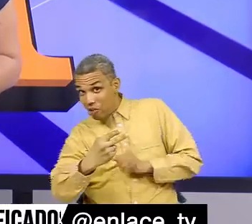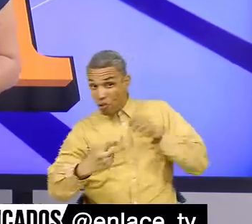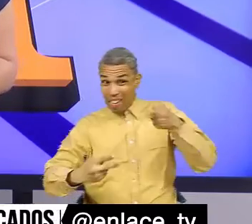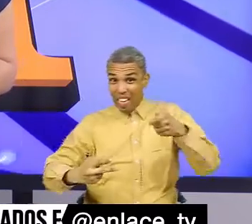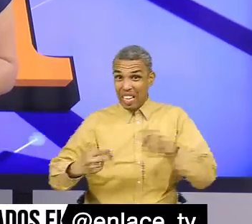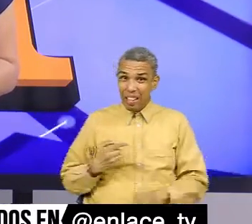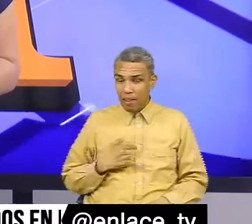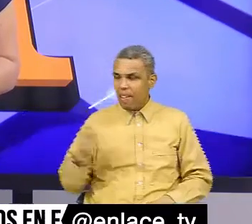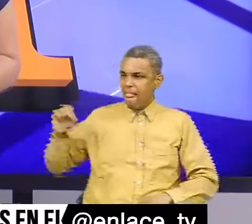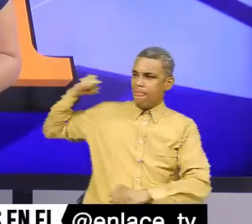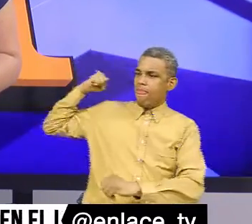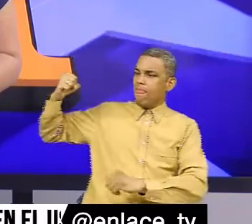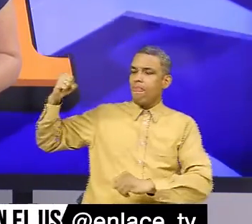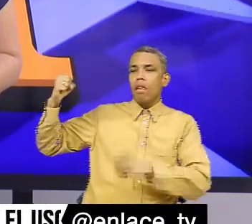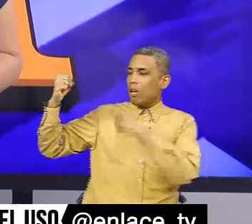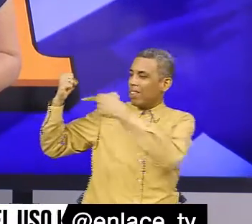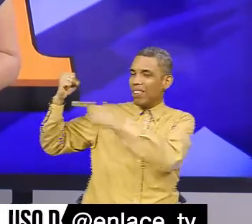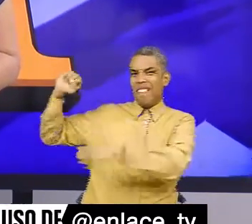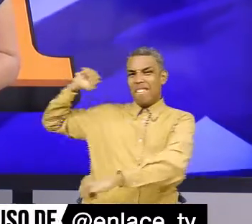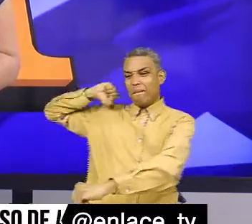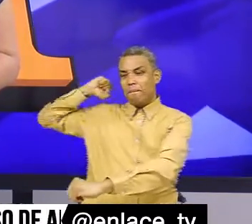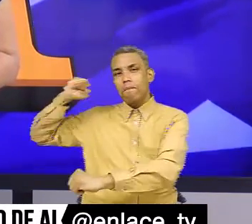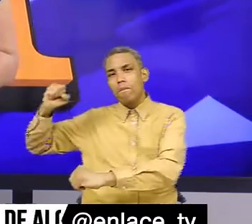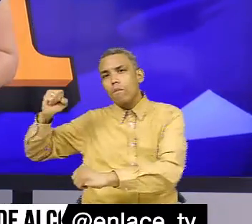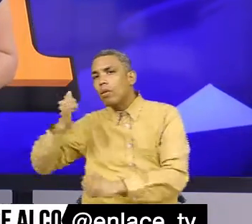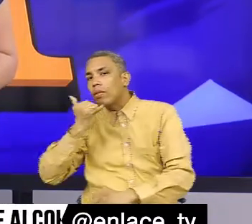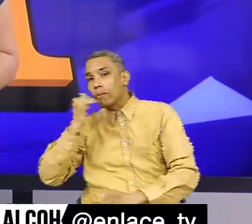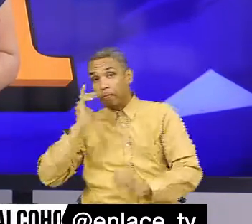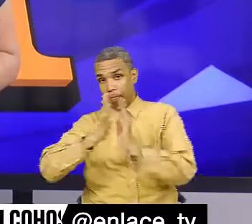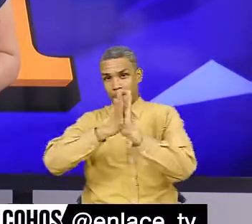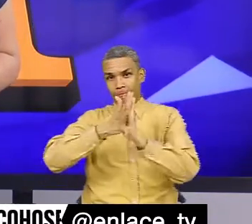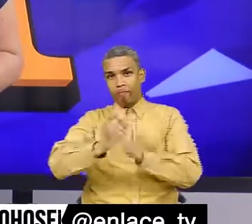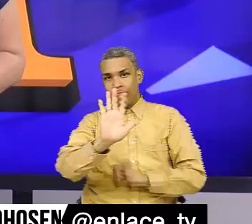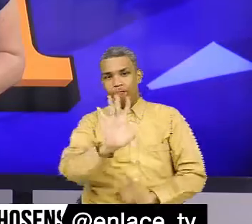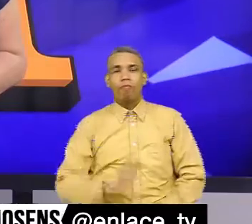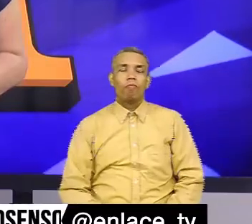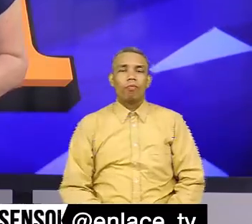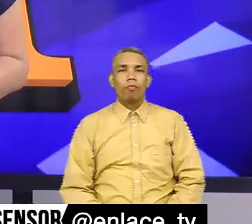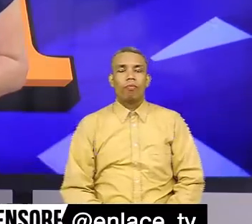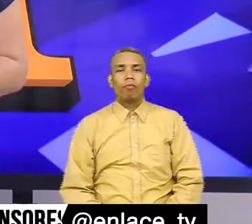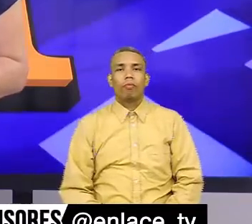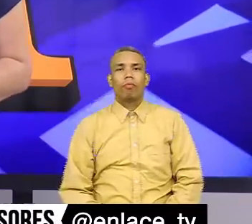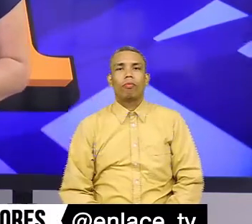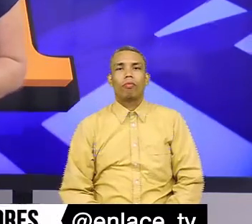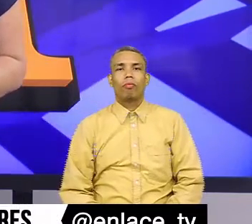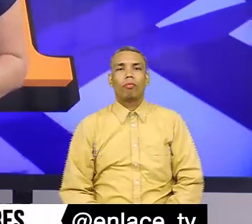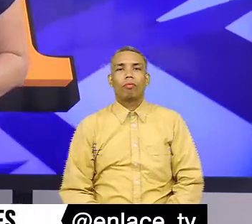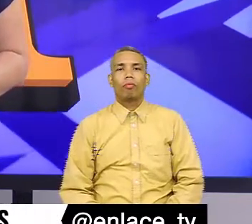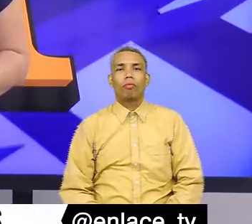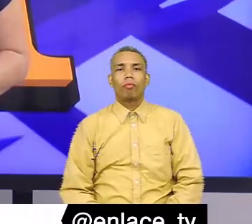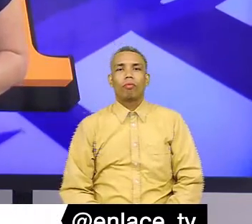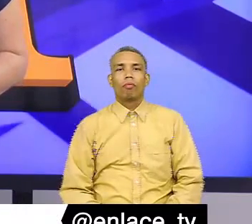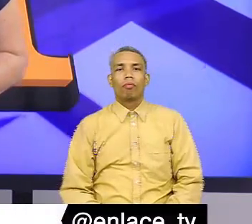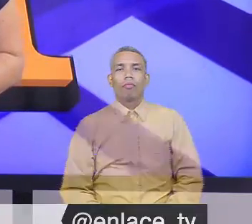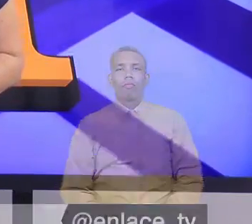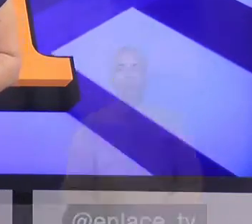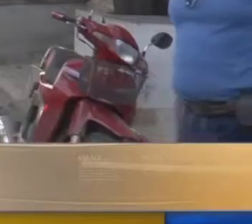este suceso en el barrio Santander. Estas y otras informaciones en la presente emisión. Bienvenidos a Enlace Noticias, lo que usted quiere ver.